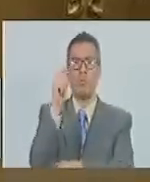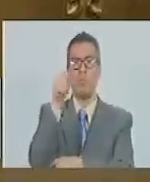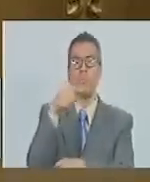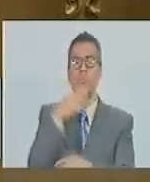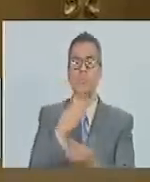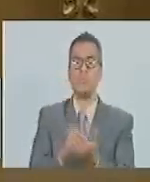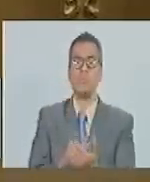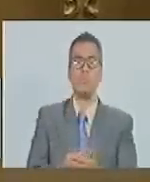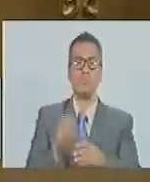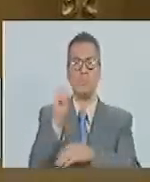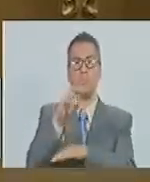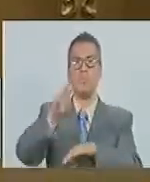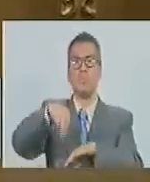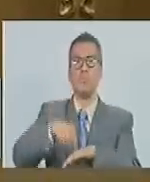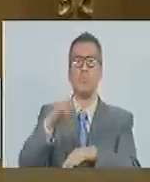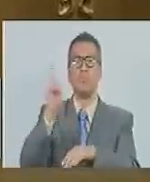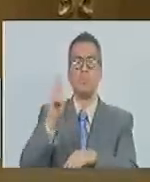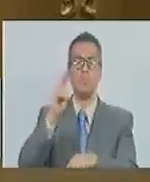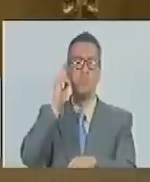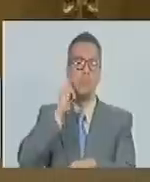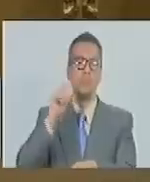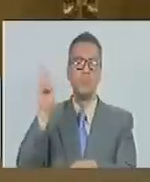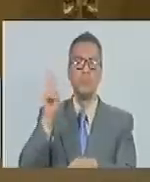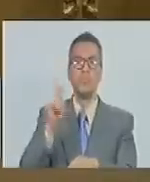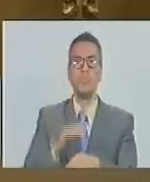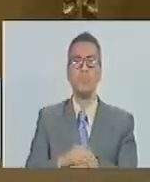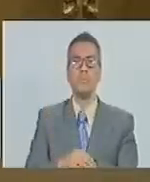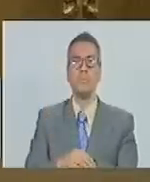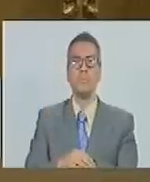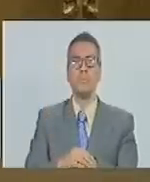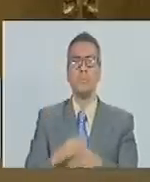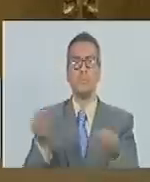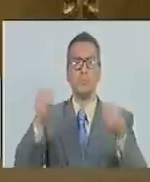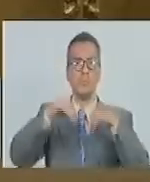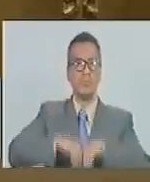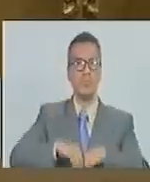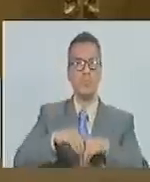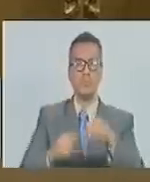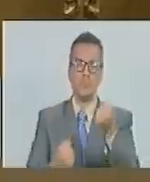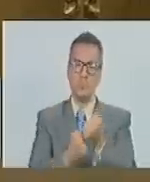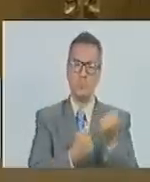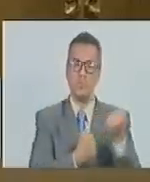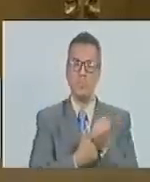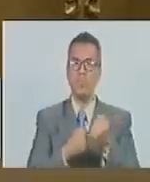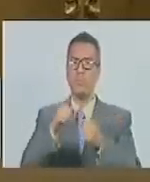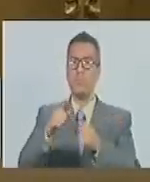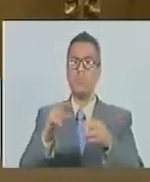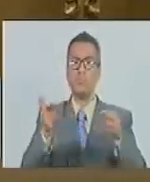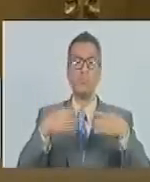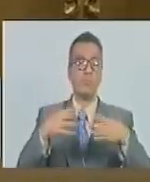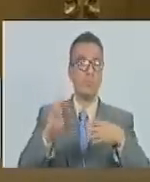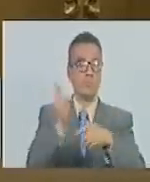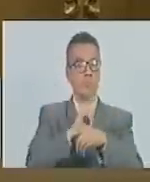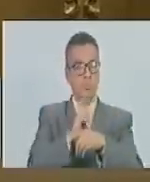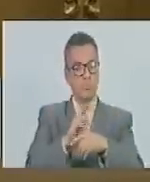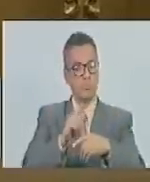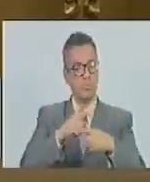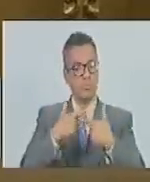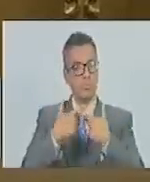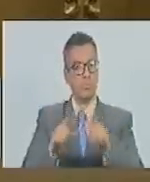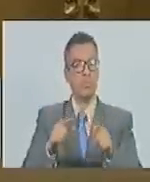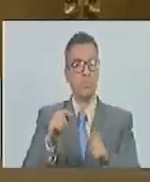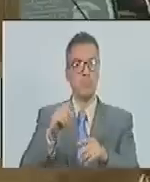Gracias. Asamblea Nacional de la República Bolivariana de Venezuela. Acuerdo en respaldo a la inmediata liberación del